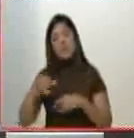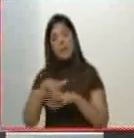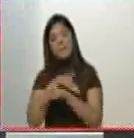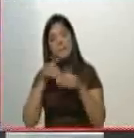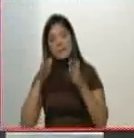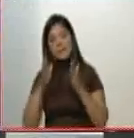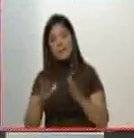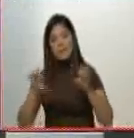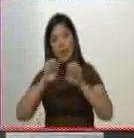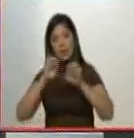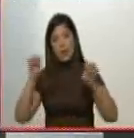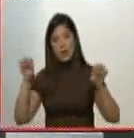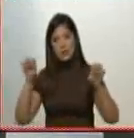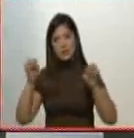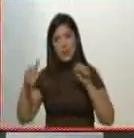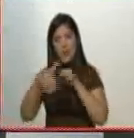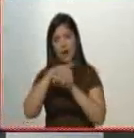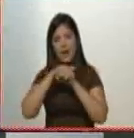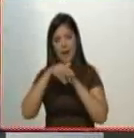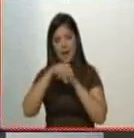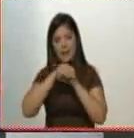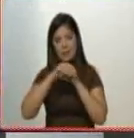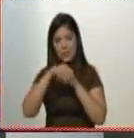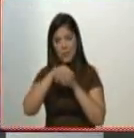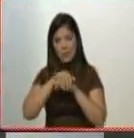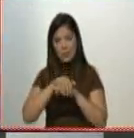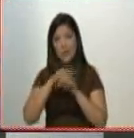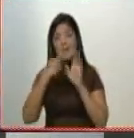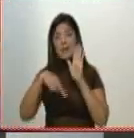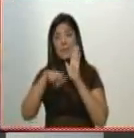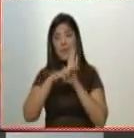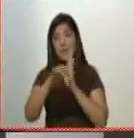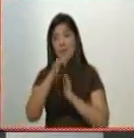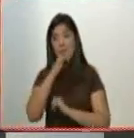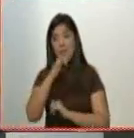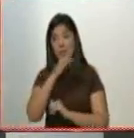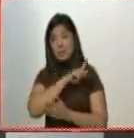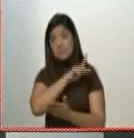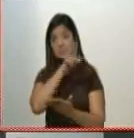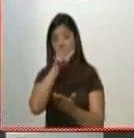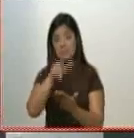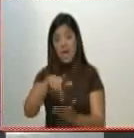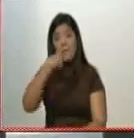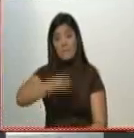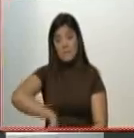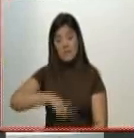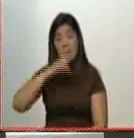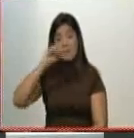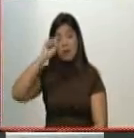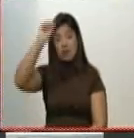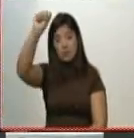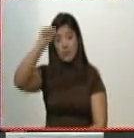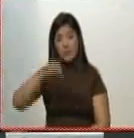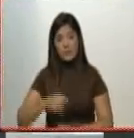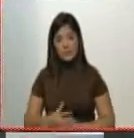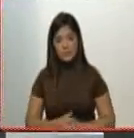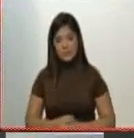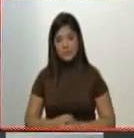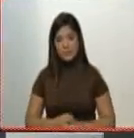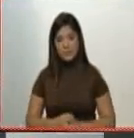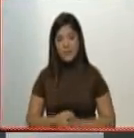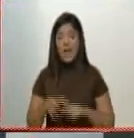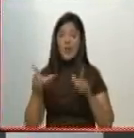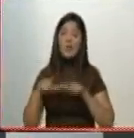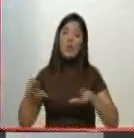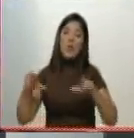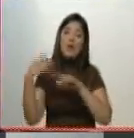Popular para la Educación, Héctor Rodríguez. Repetimos entonces, es la llegada del presidente de la República, Nicolás Maduro, a la sede